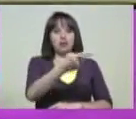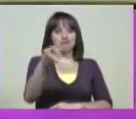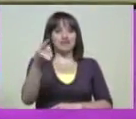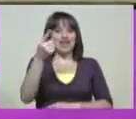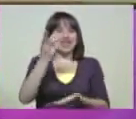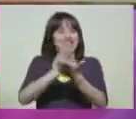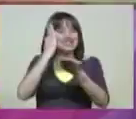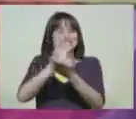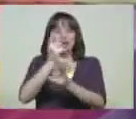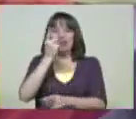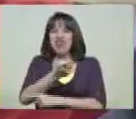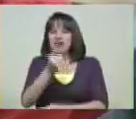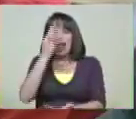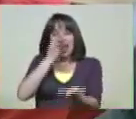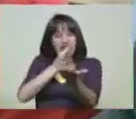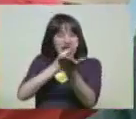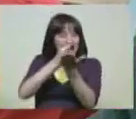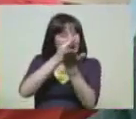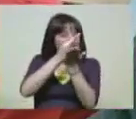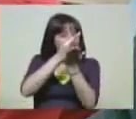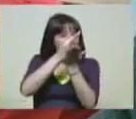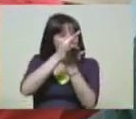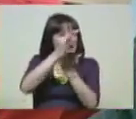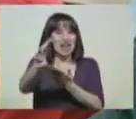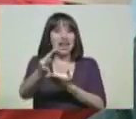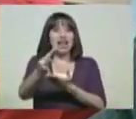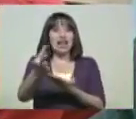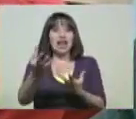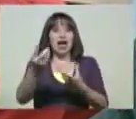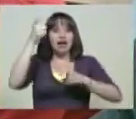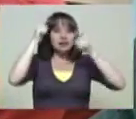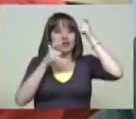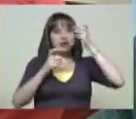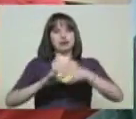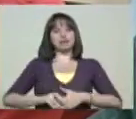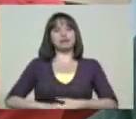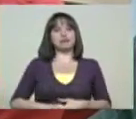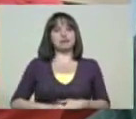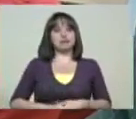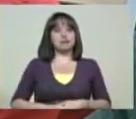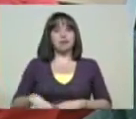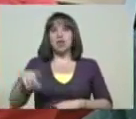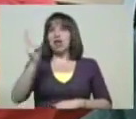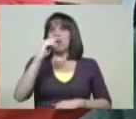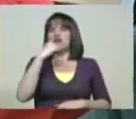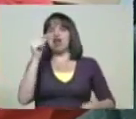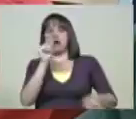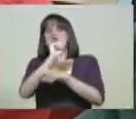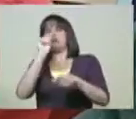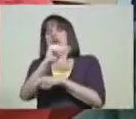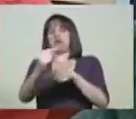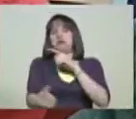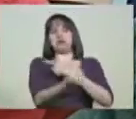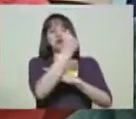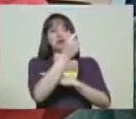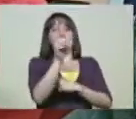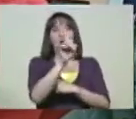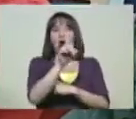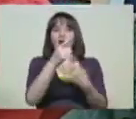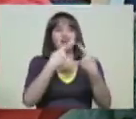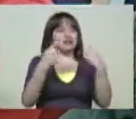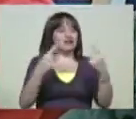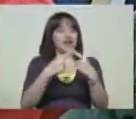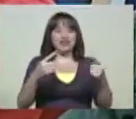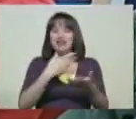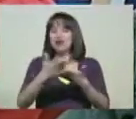leales a chávez siempre si gana ser líder no se enfrenten a él aunque tengan diferencias